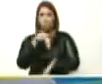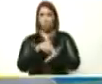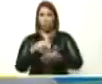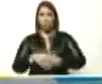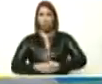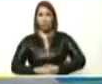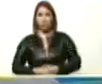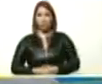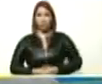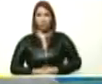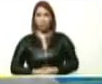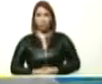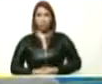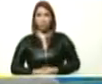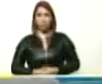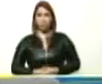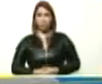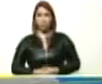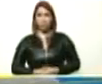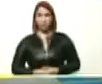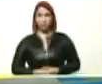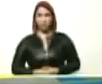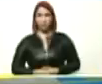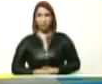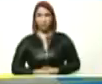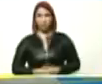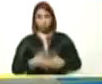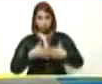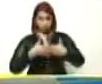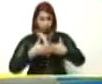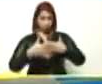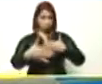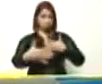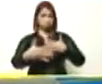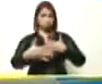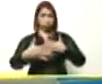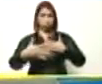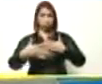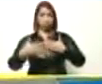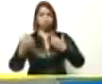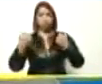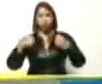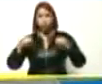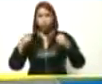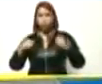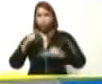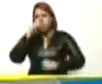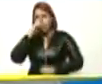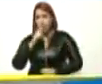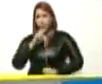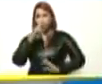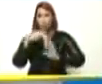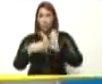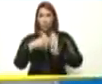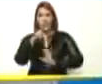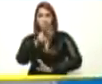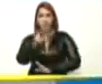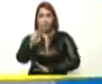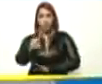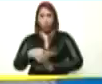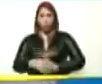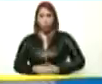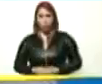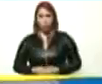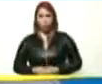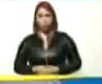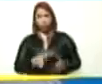nacional, nacional, en el transcurso, de su ejercicio, de este año, 2021, se nos fueron,